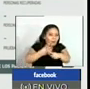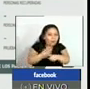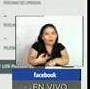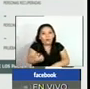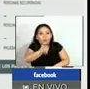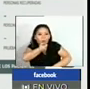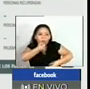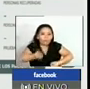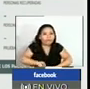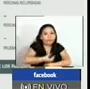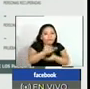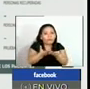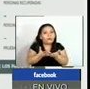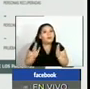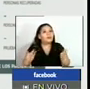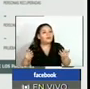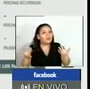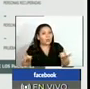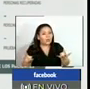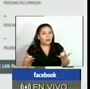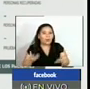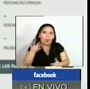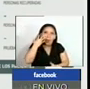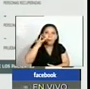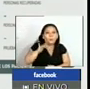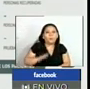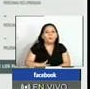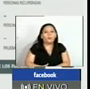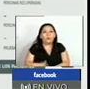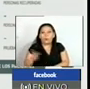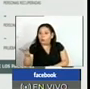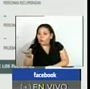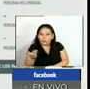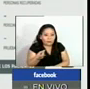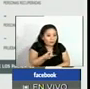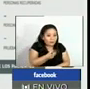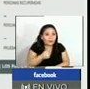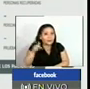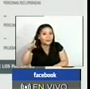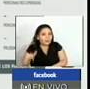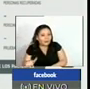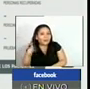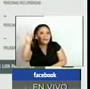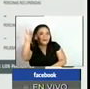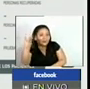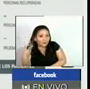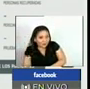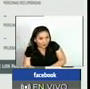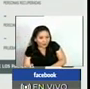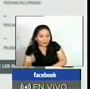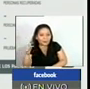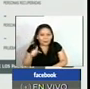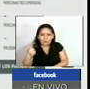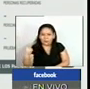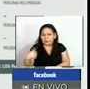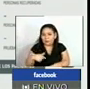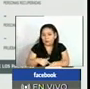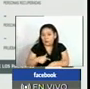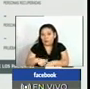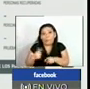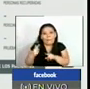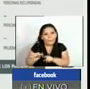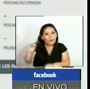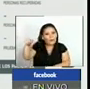a conocer el próximo, digamos, conteo de los casos que se han examinado en las últimas horas. Pero